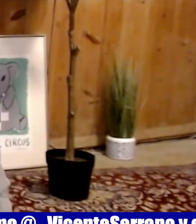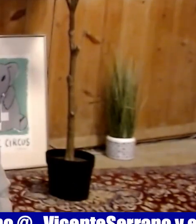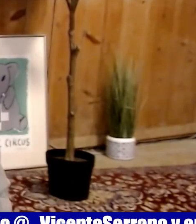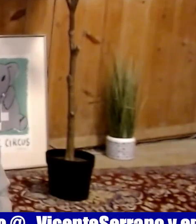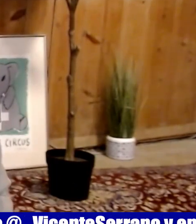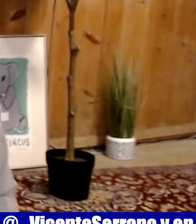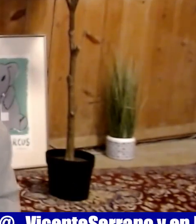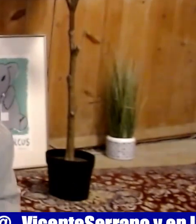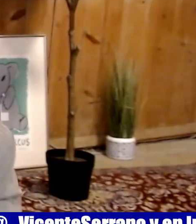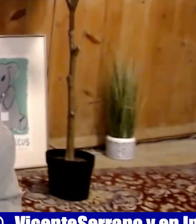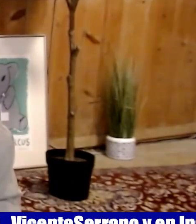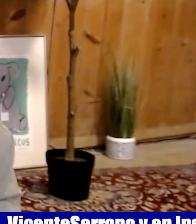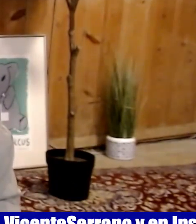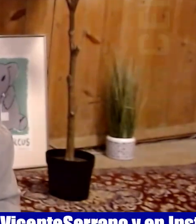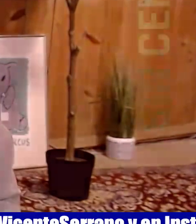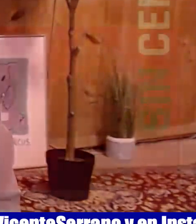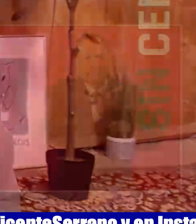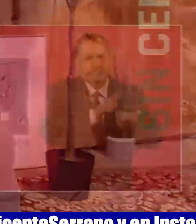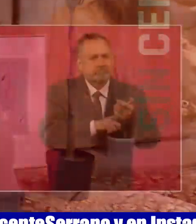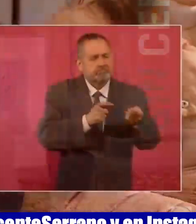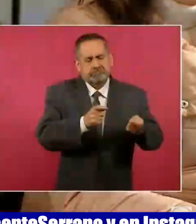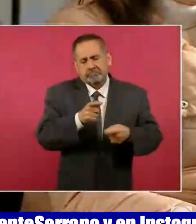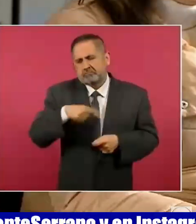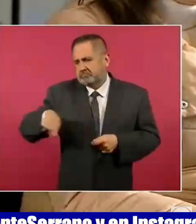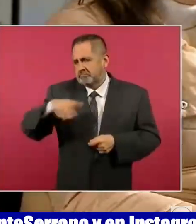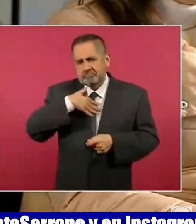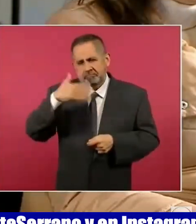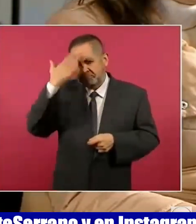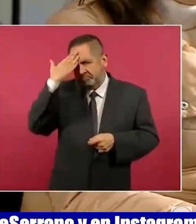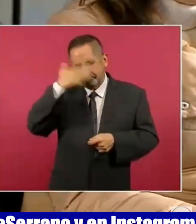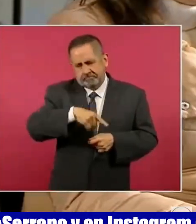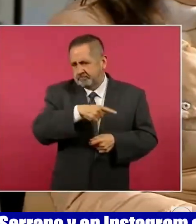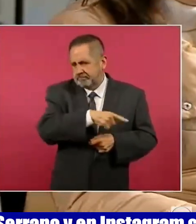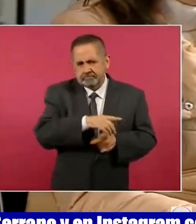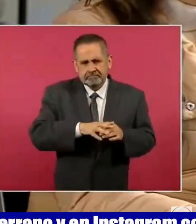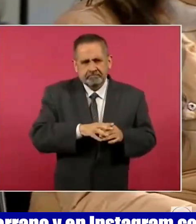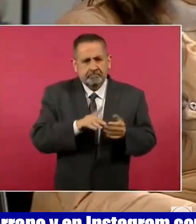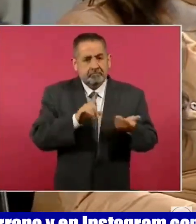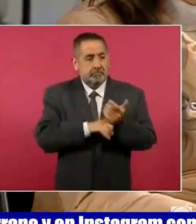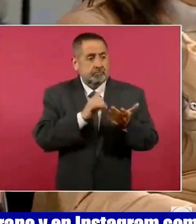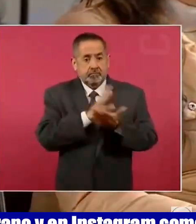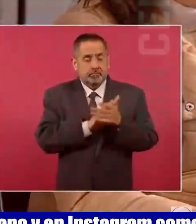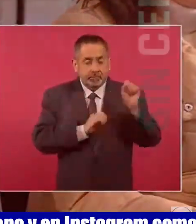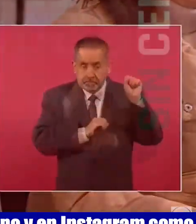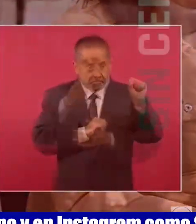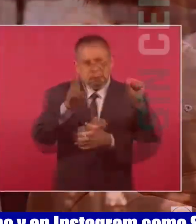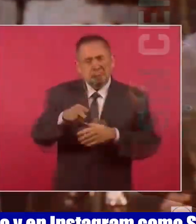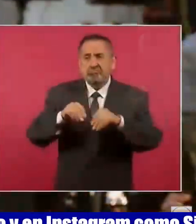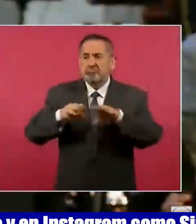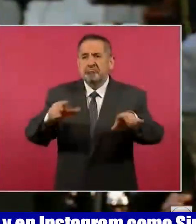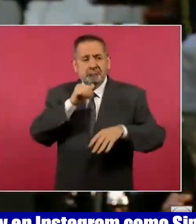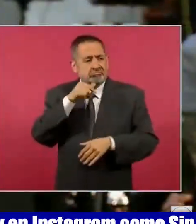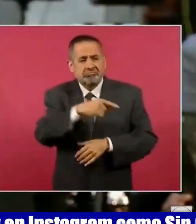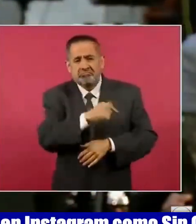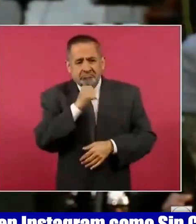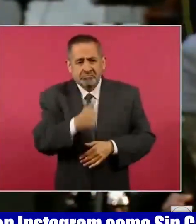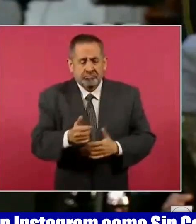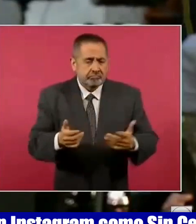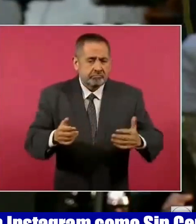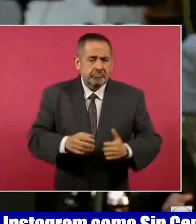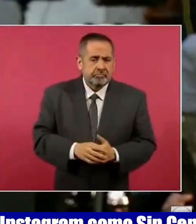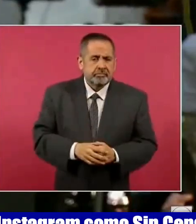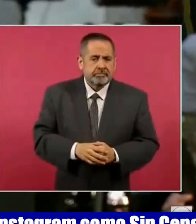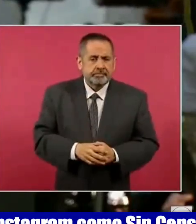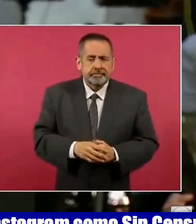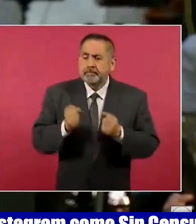Ernesto Ledesma como María Luisa Estrada, ahí en la mañanera. En primer lugar, porque Ernesto Ledesma